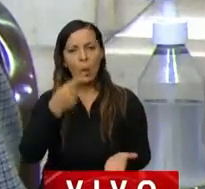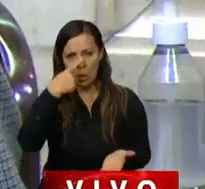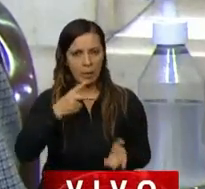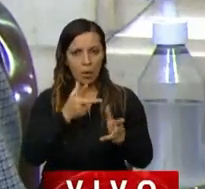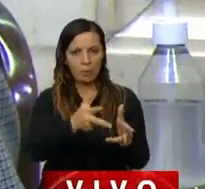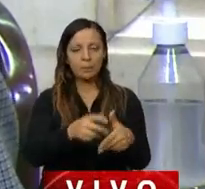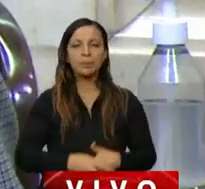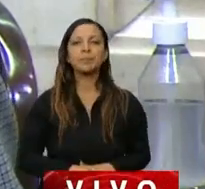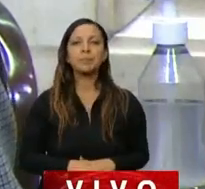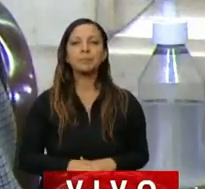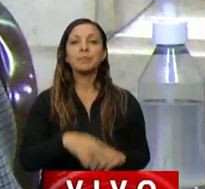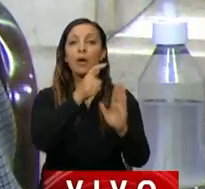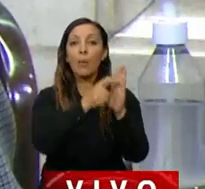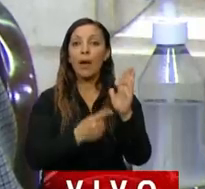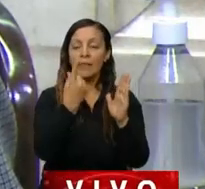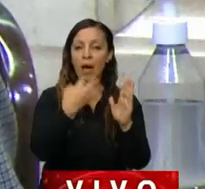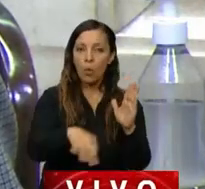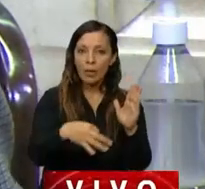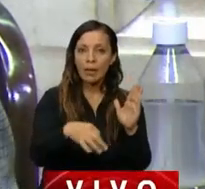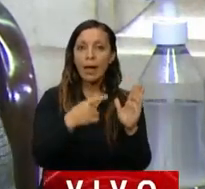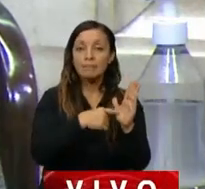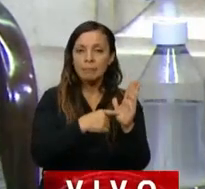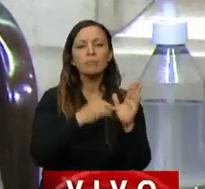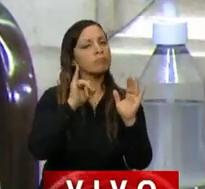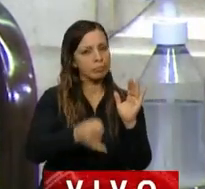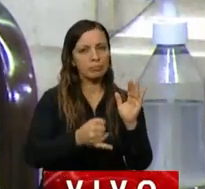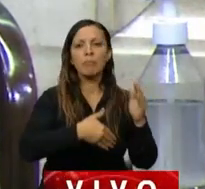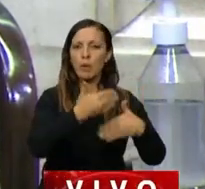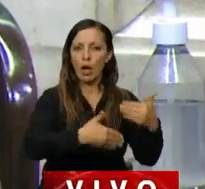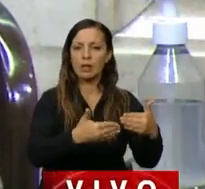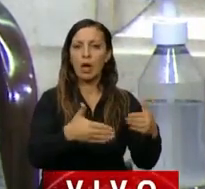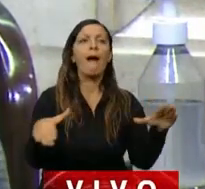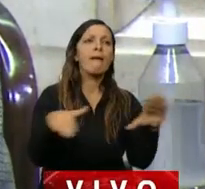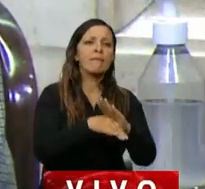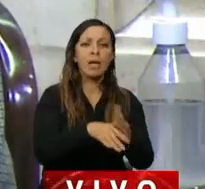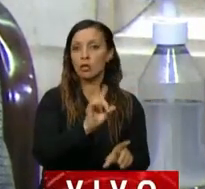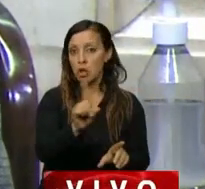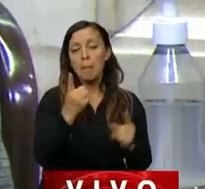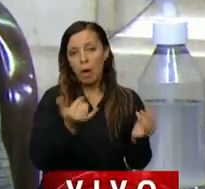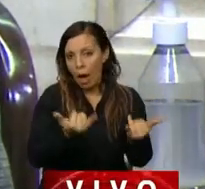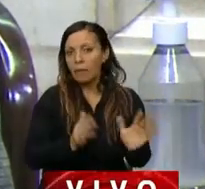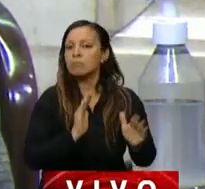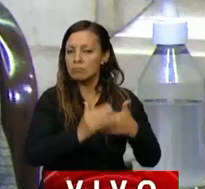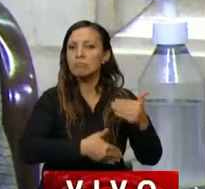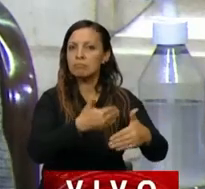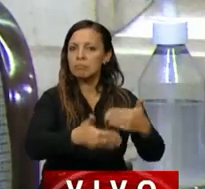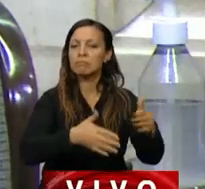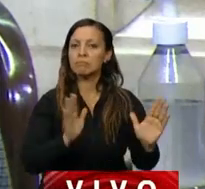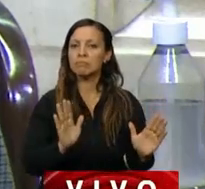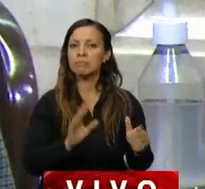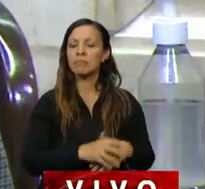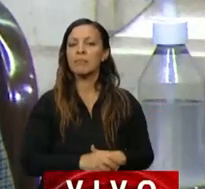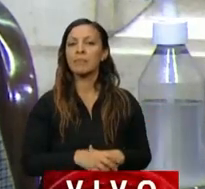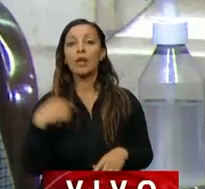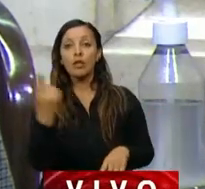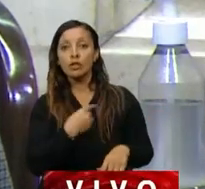siguiente. La boleta única es un progreso. No es perfecta, pero es un progreso electoral.